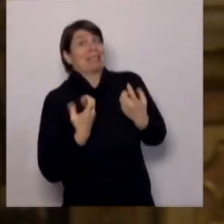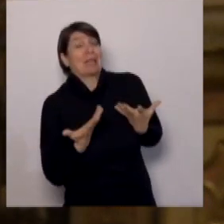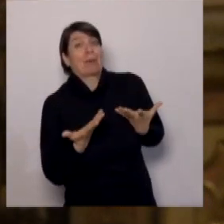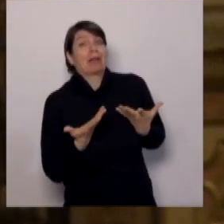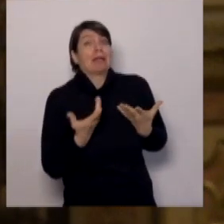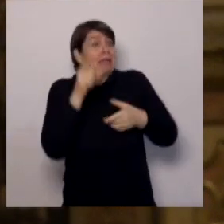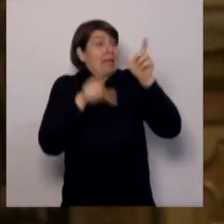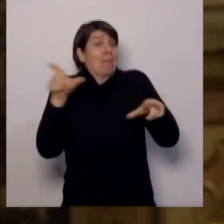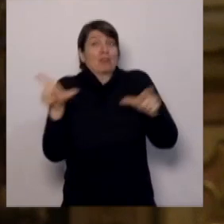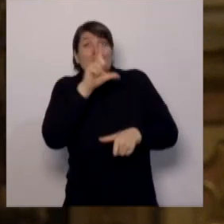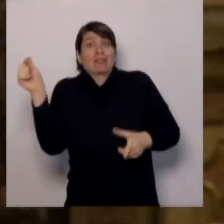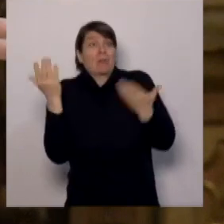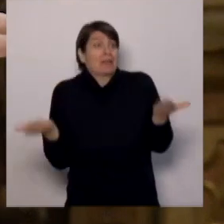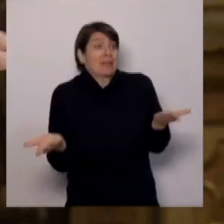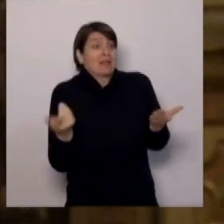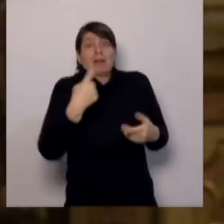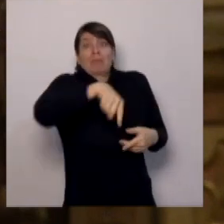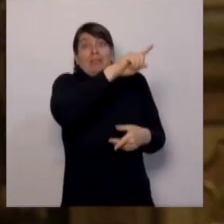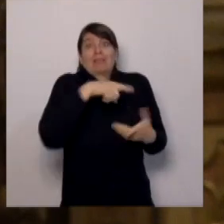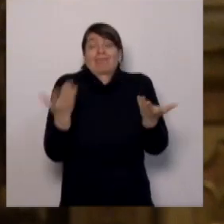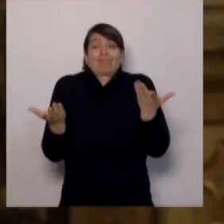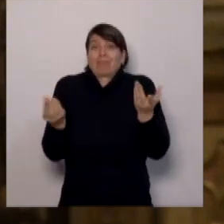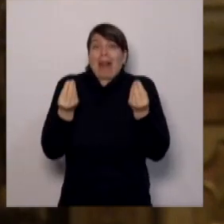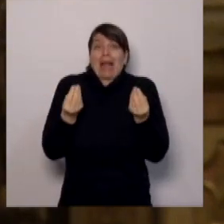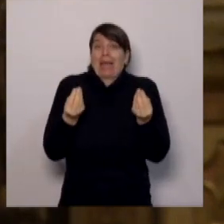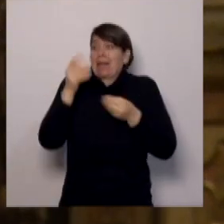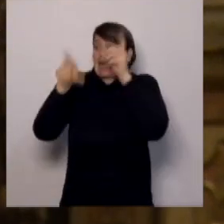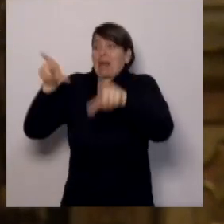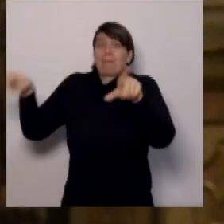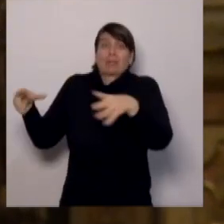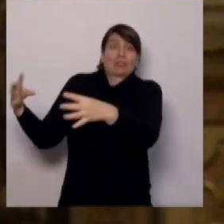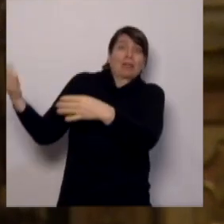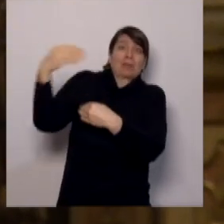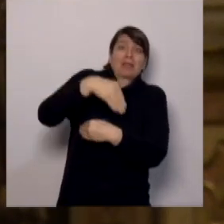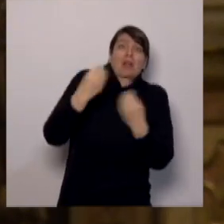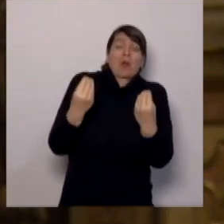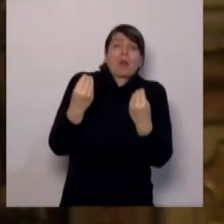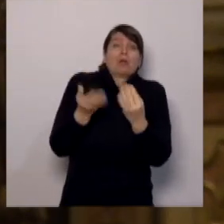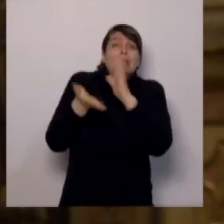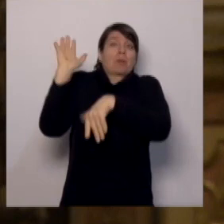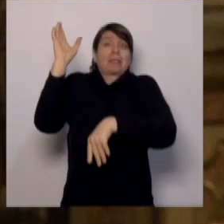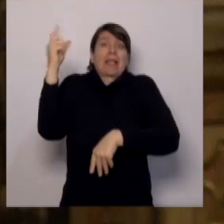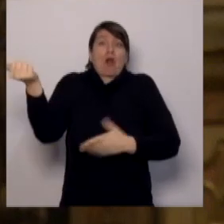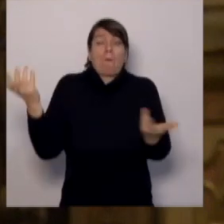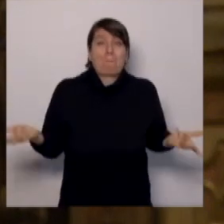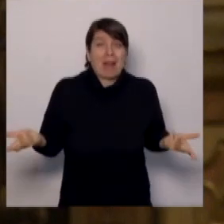que necesitaban que la gente se vaya, porque si él no iba a hacer nada con ellos y ellos no tenían nada para darle de comer,